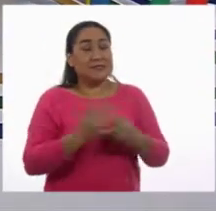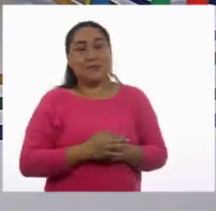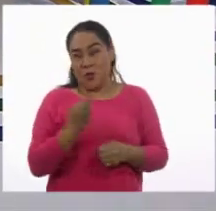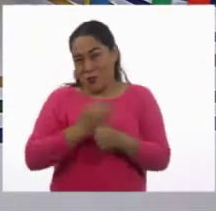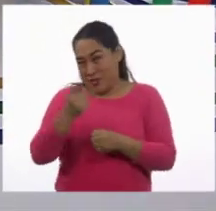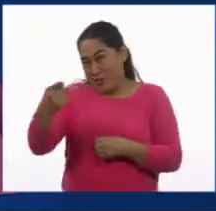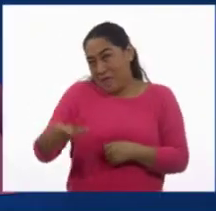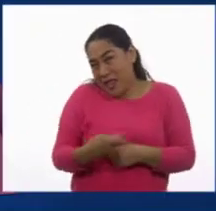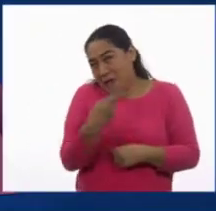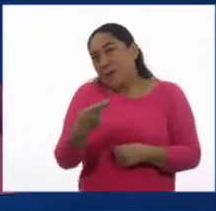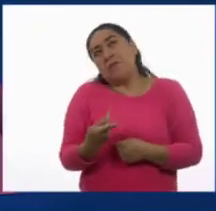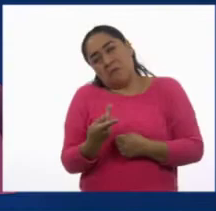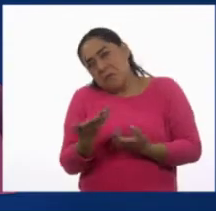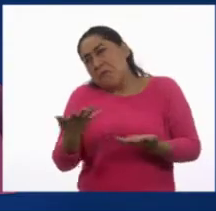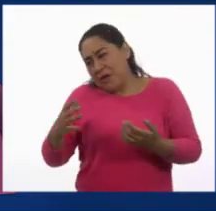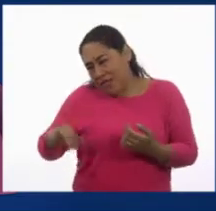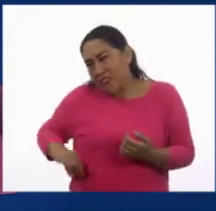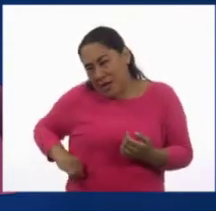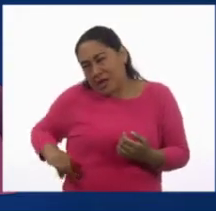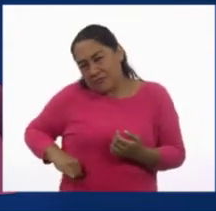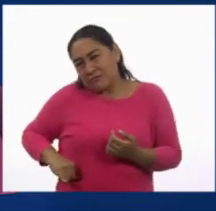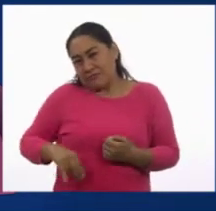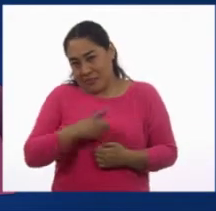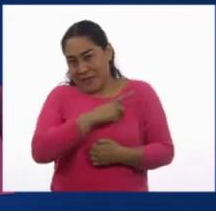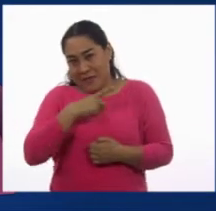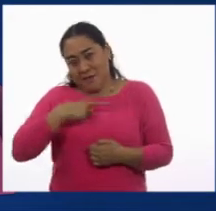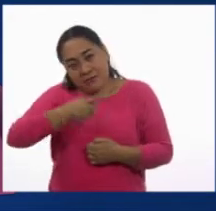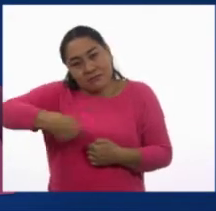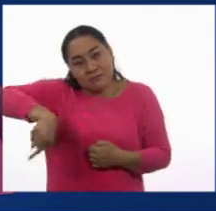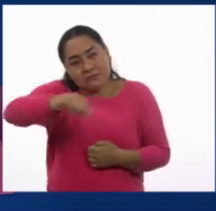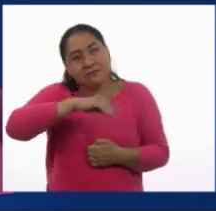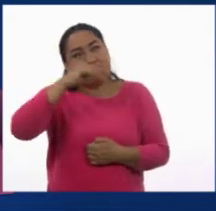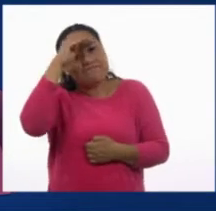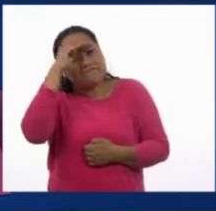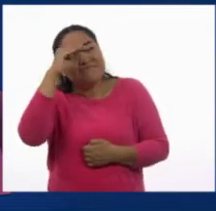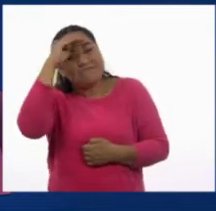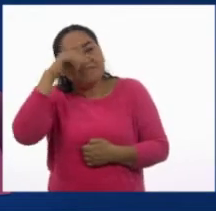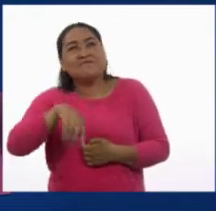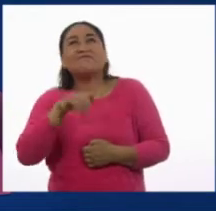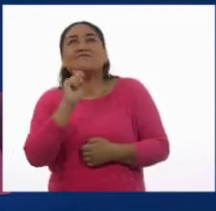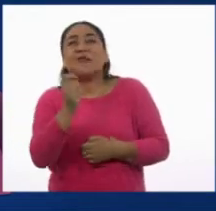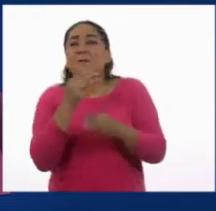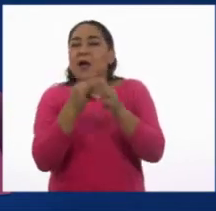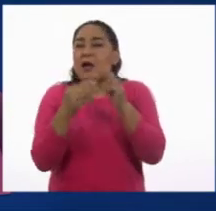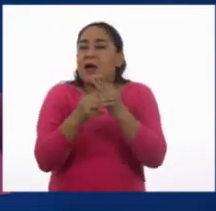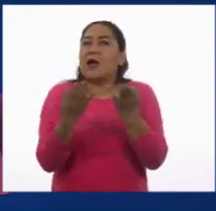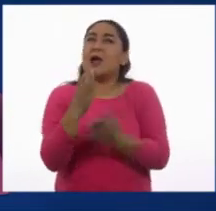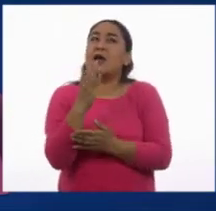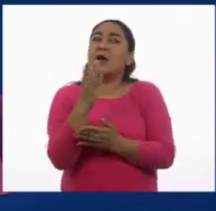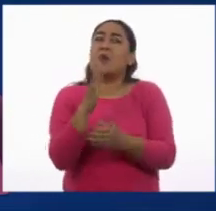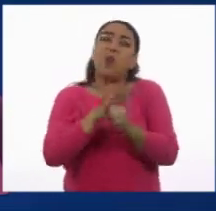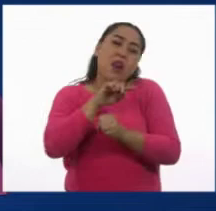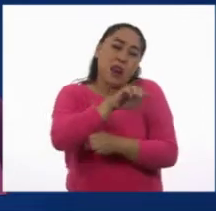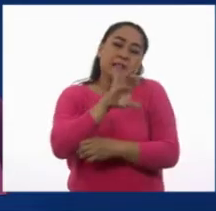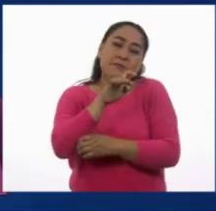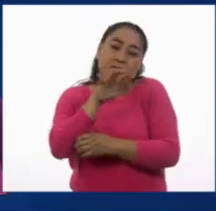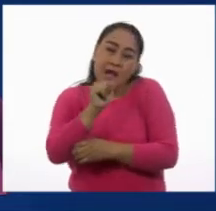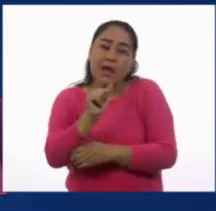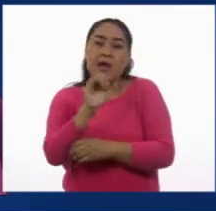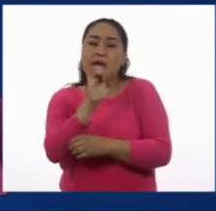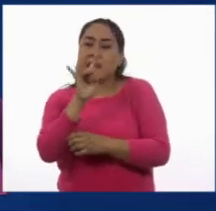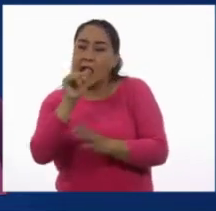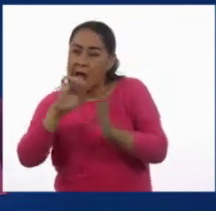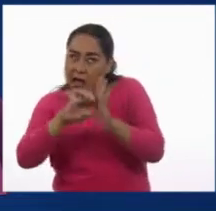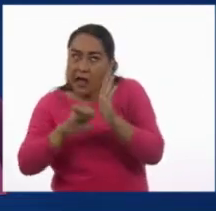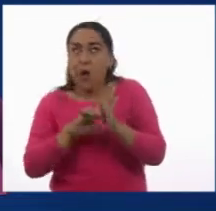sobre el que valdría la pena reflexionar quizás muy seriamente en nuestra asignatura de formación cívica y ética o en educación socioemocional.